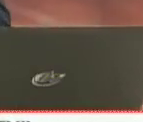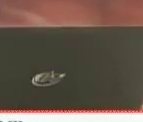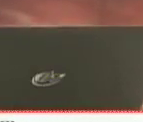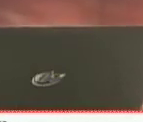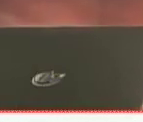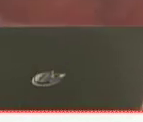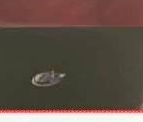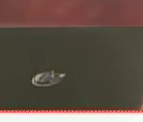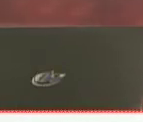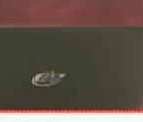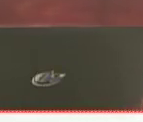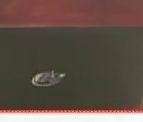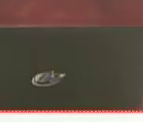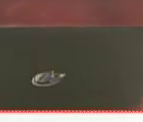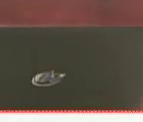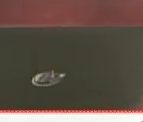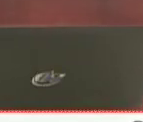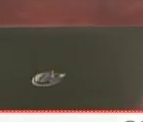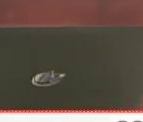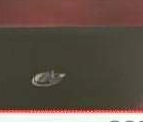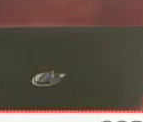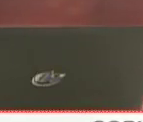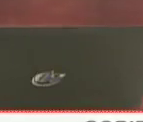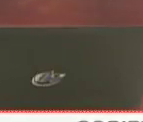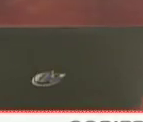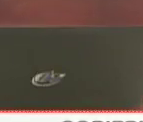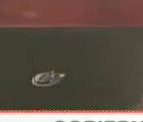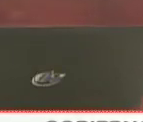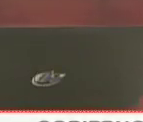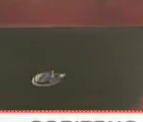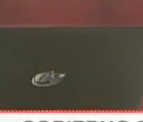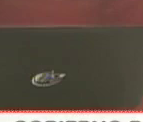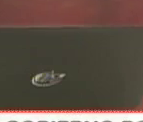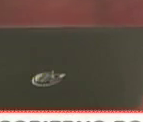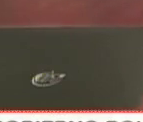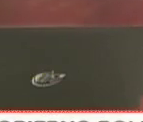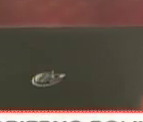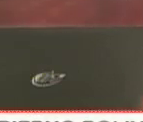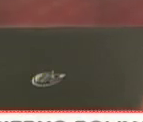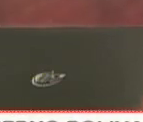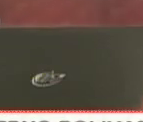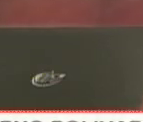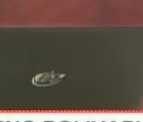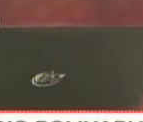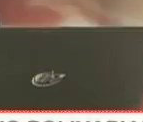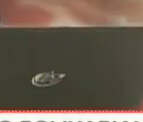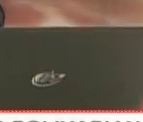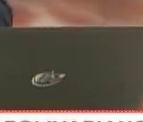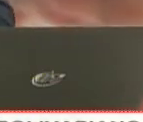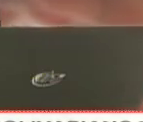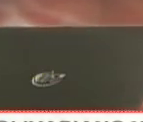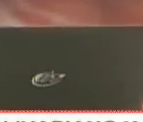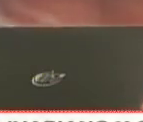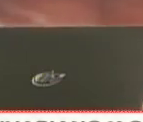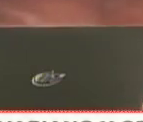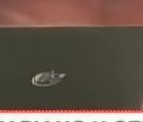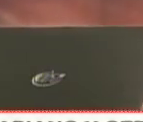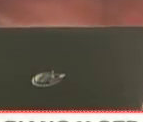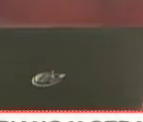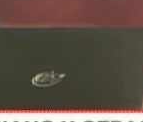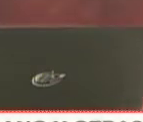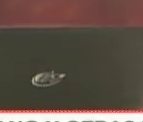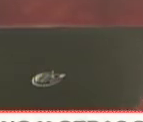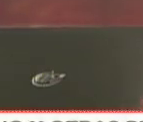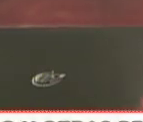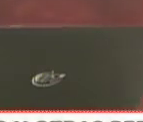Jorge Antonio Rodríguez, en torno a lo que son los 43 años de lo que fue su desaparición forzada. Estamos hablando de la